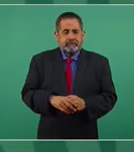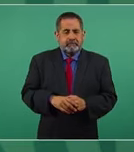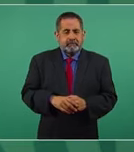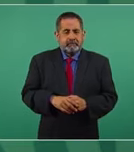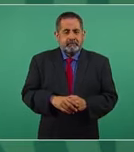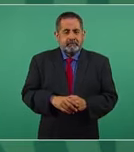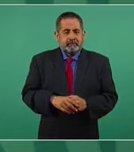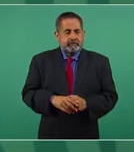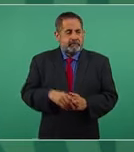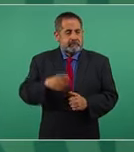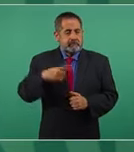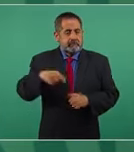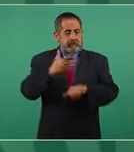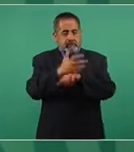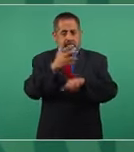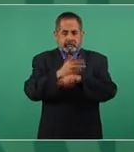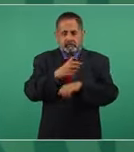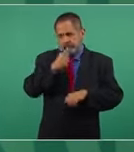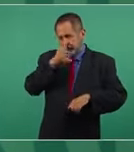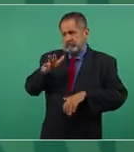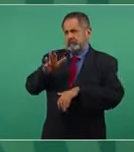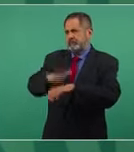Viene la protesta de Estados Unidos,